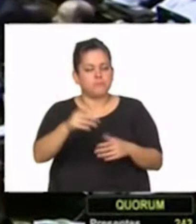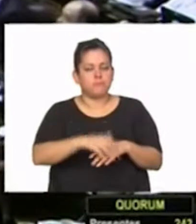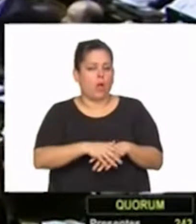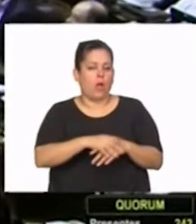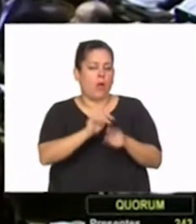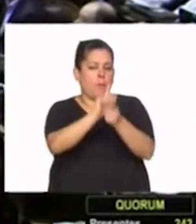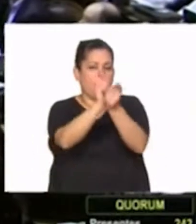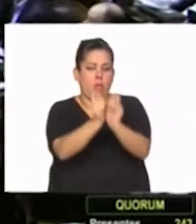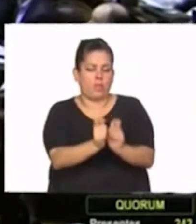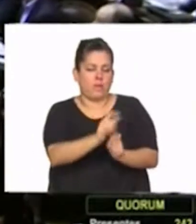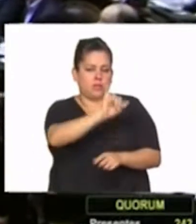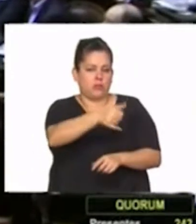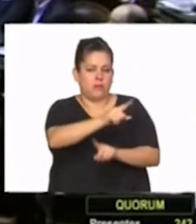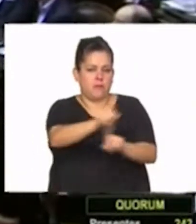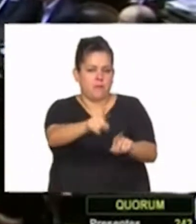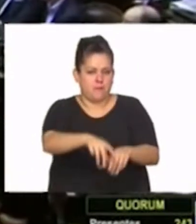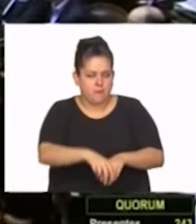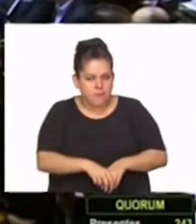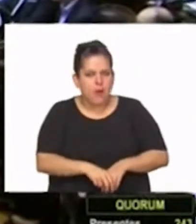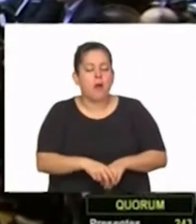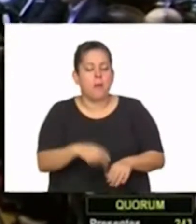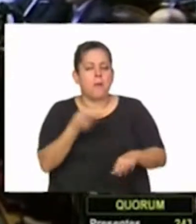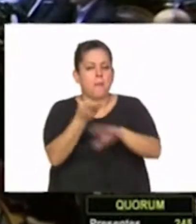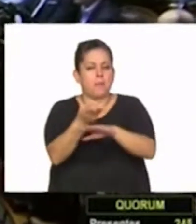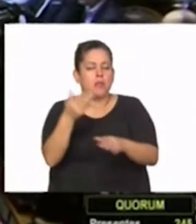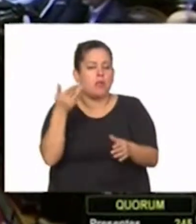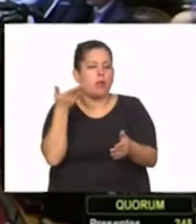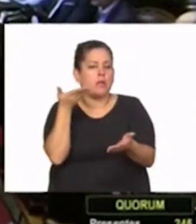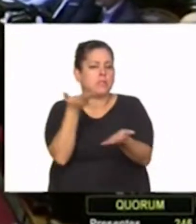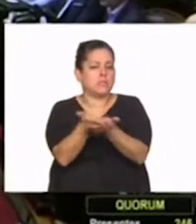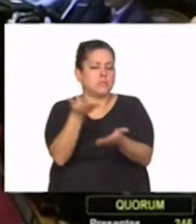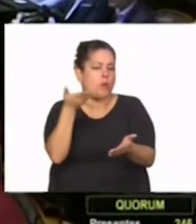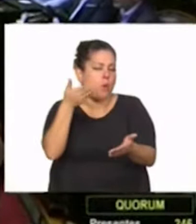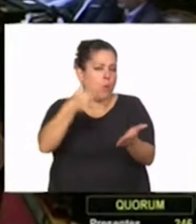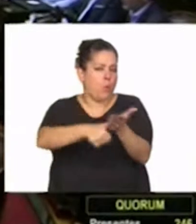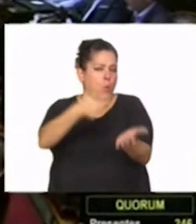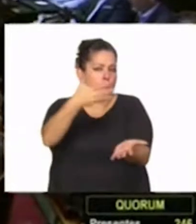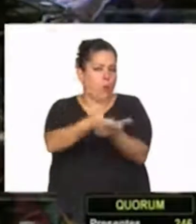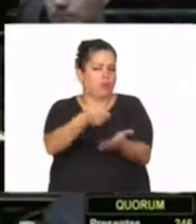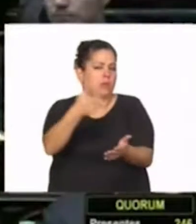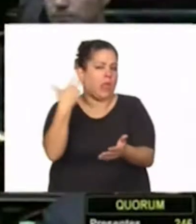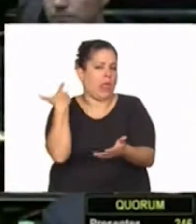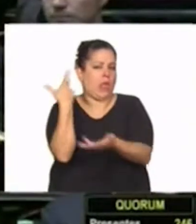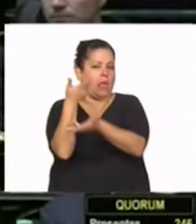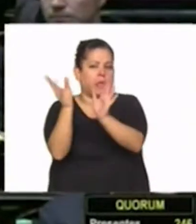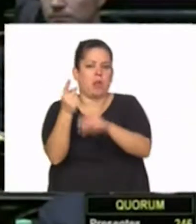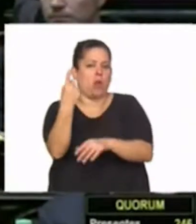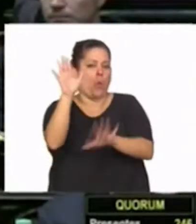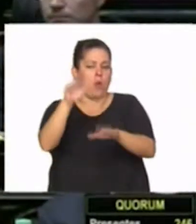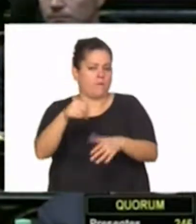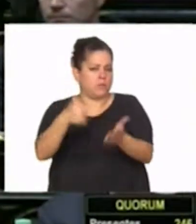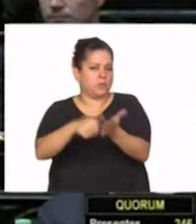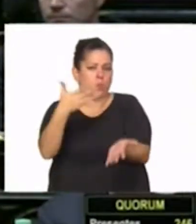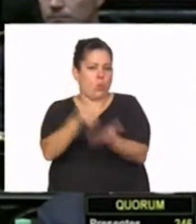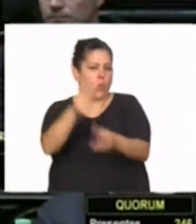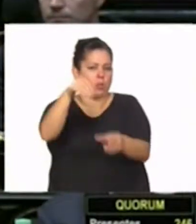ley se deben a que en marzo a los jubilados les correspondería un aumento superior al 14%, mientras que con el cambio de fórmula, este